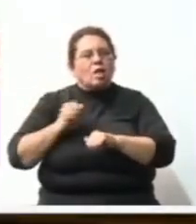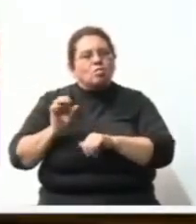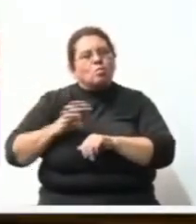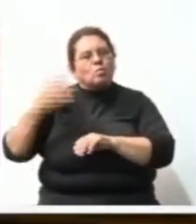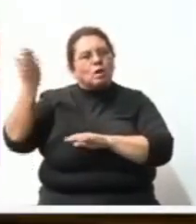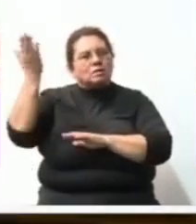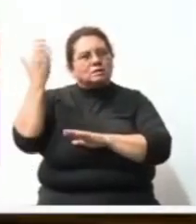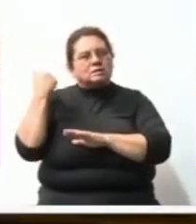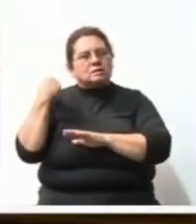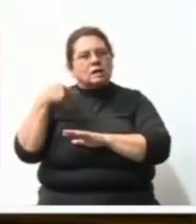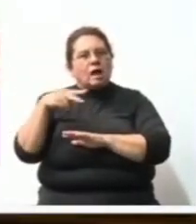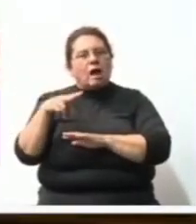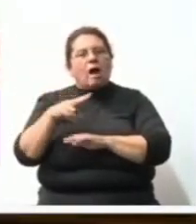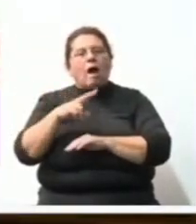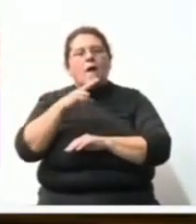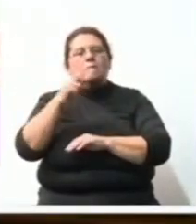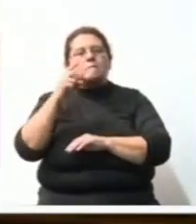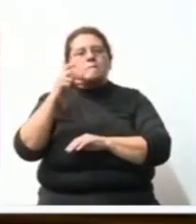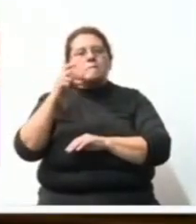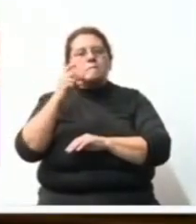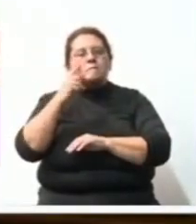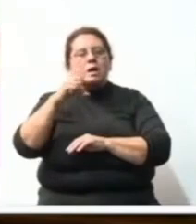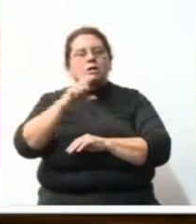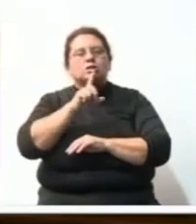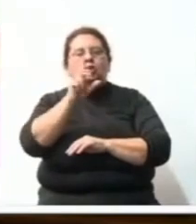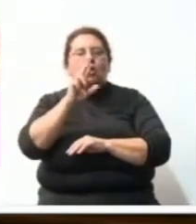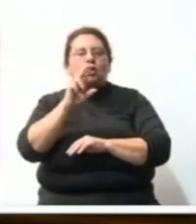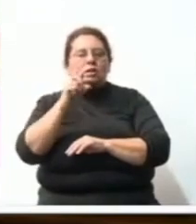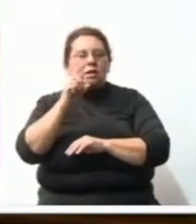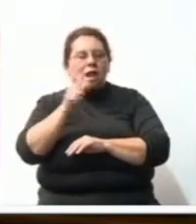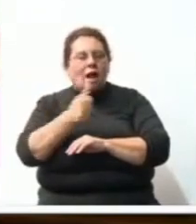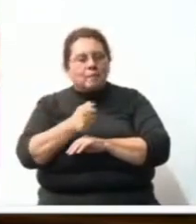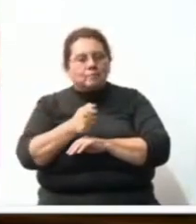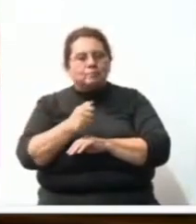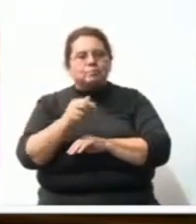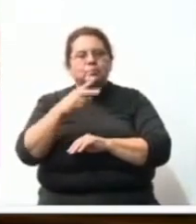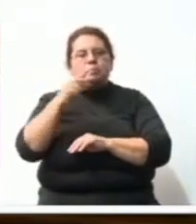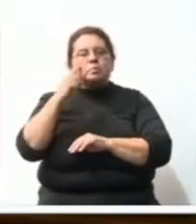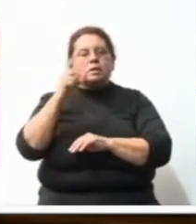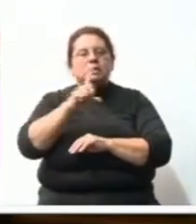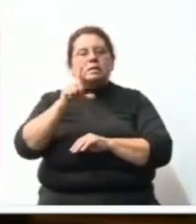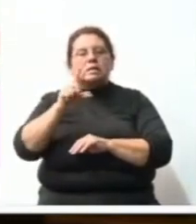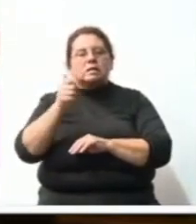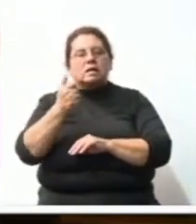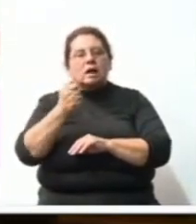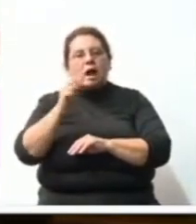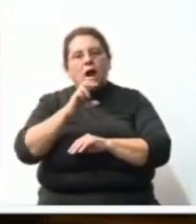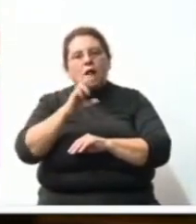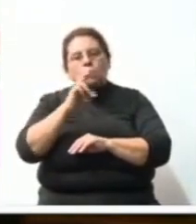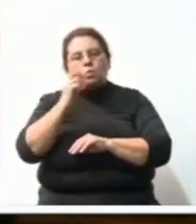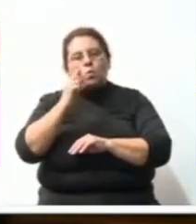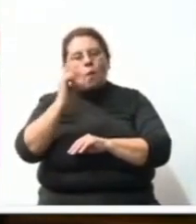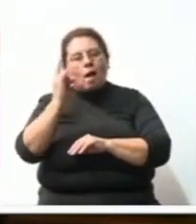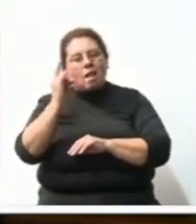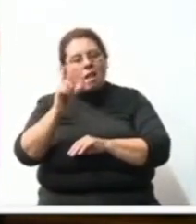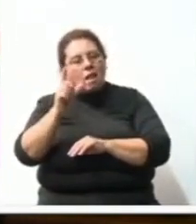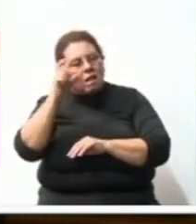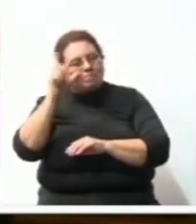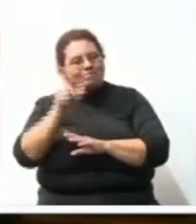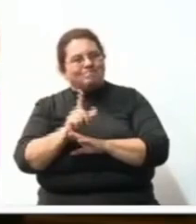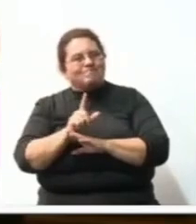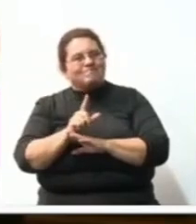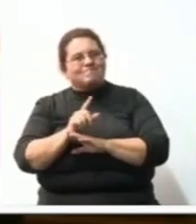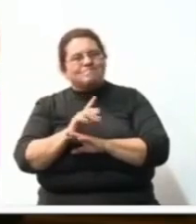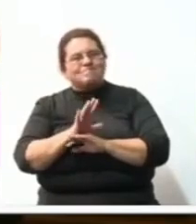villarruel se está confundiendo mucho se está confundiendo mucho porque asocia que los votos que obtuvo son